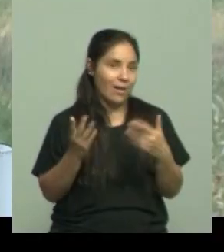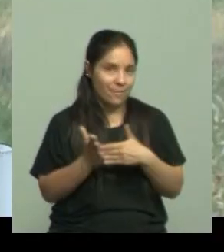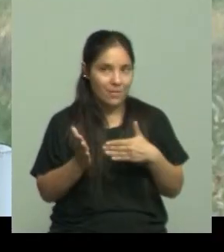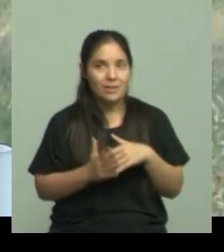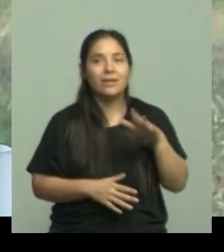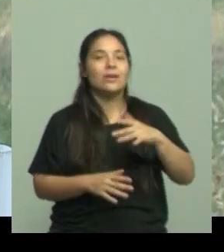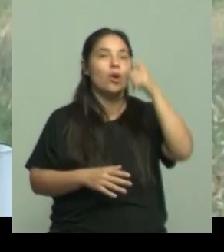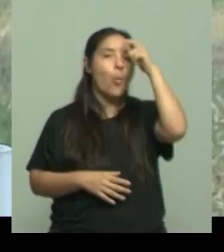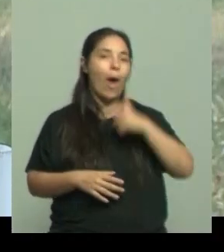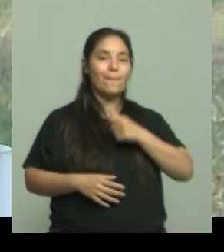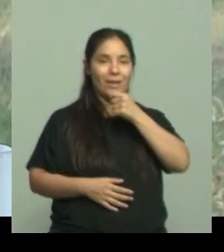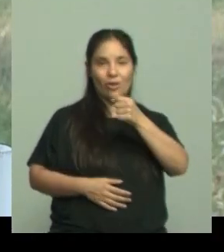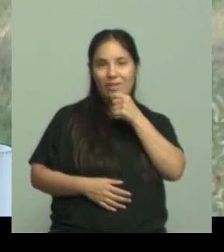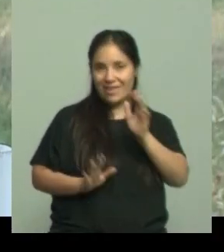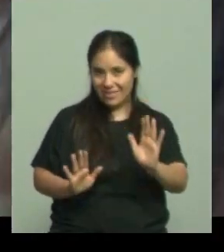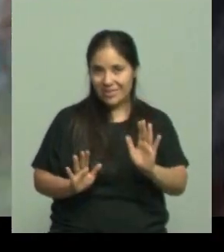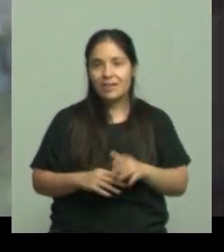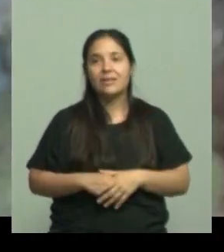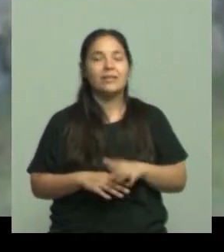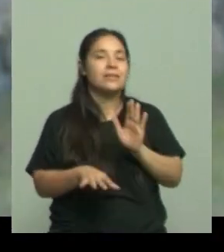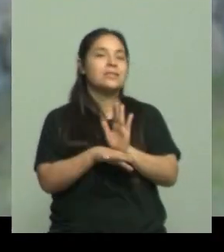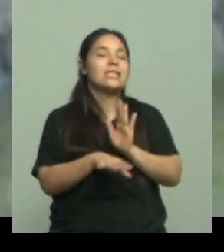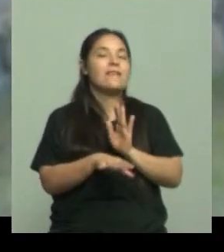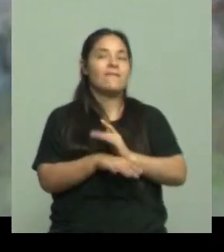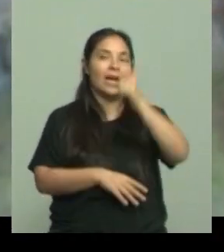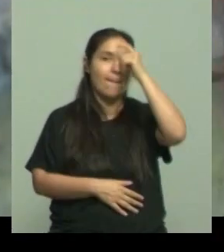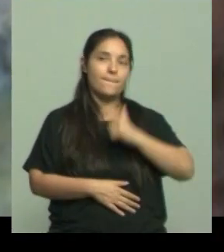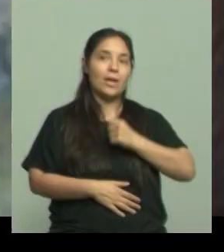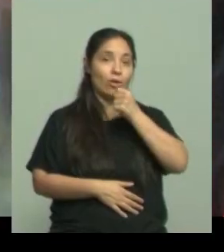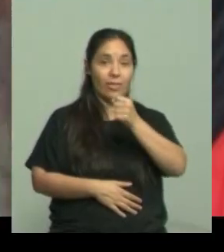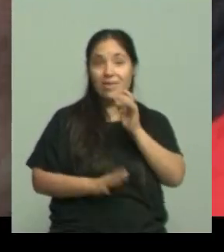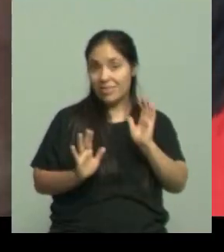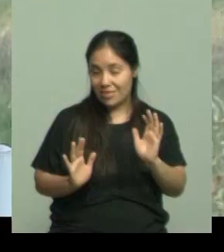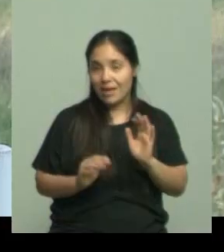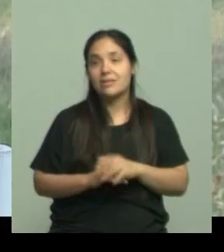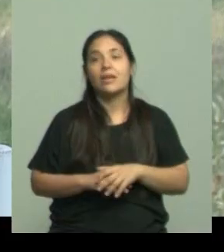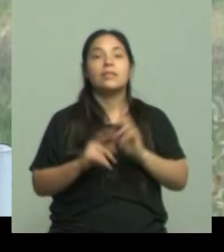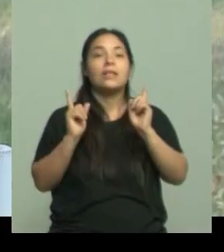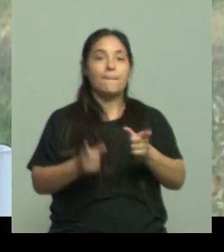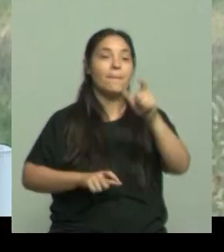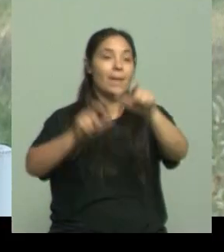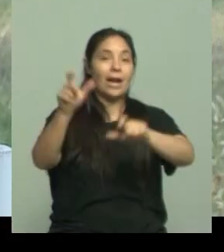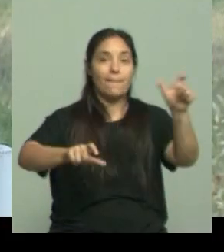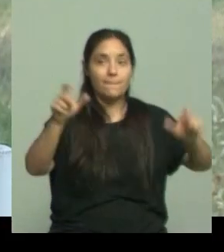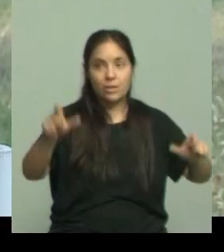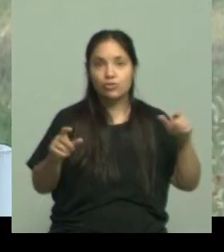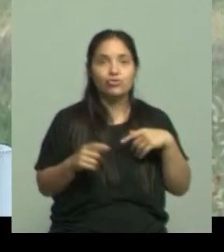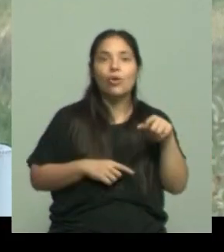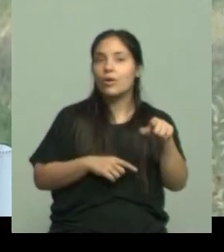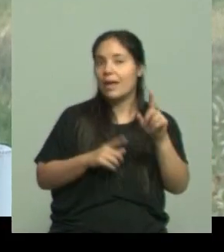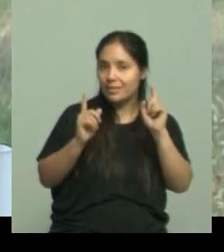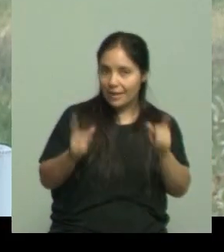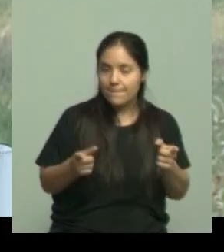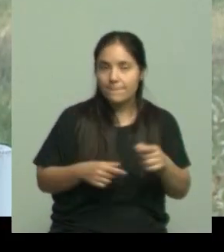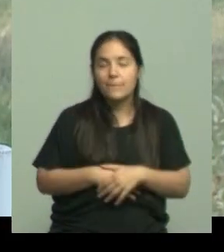cierto? Eso por un lado como periodista, o en qué programa o en qué espacio. Creo que un desafío muy grande también para el público.